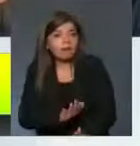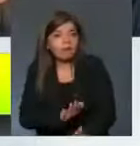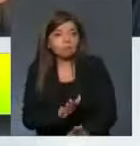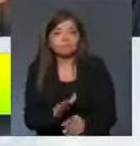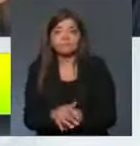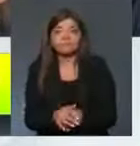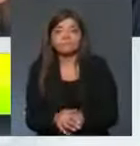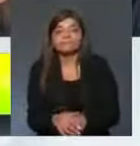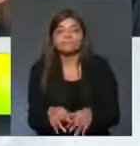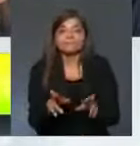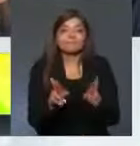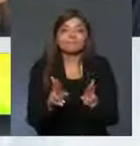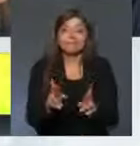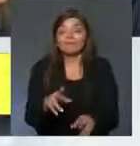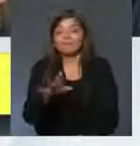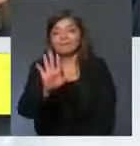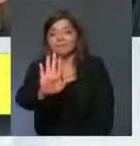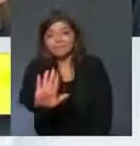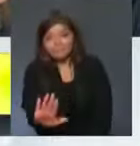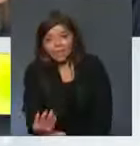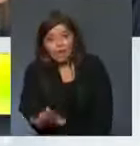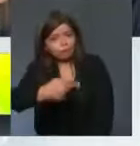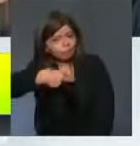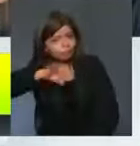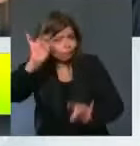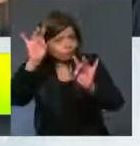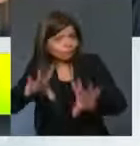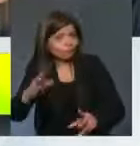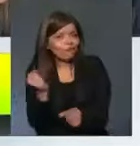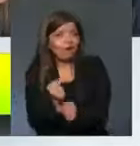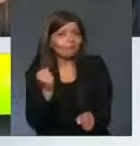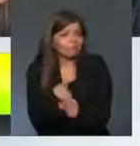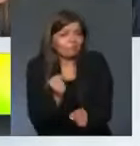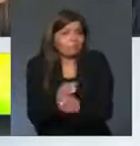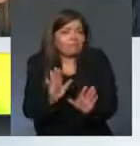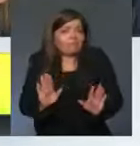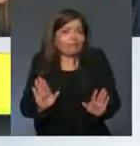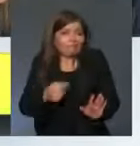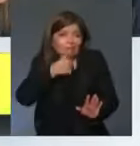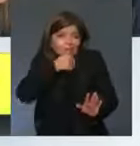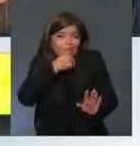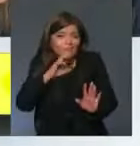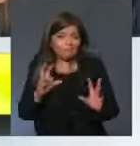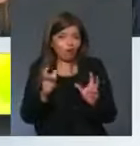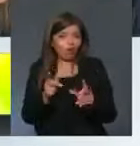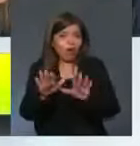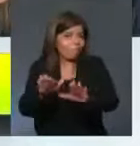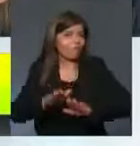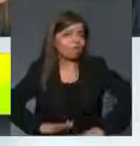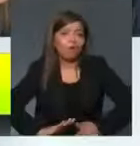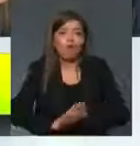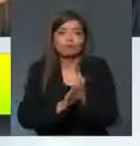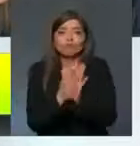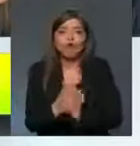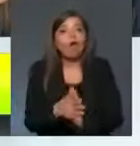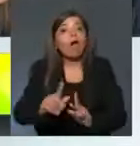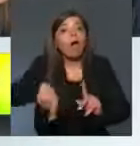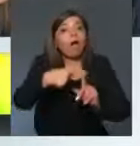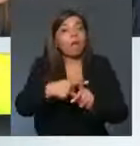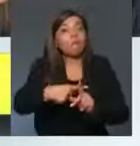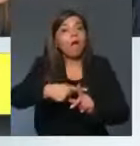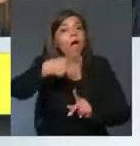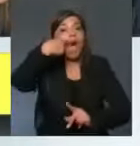Ojalá que entendieran que estamos haciendo simplemente nuestro trabajo. Por supuesto, sí, eso es. Y además Héctor ha tenido también la humanidad de defender a